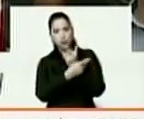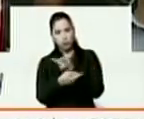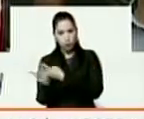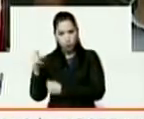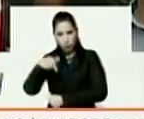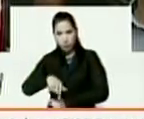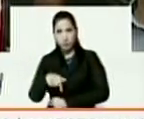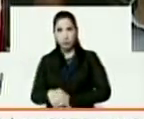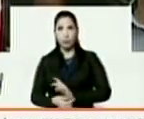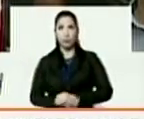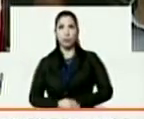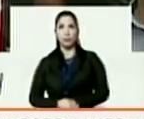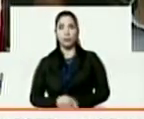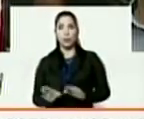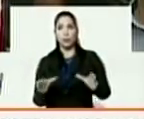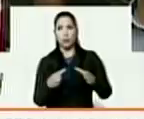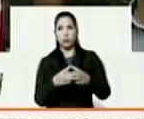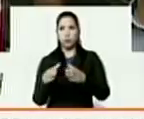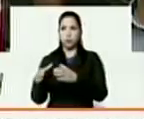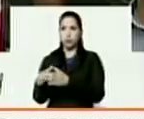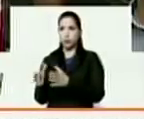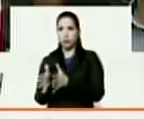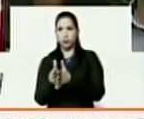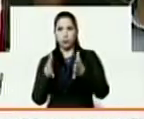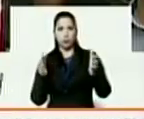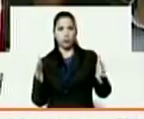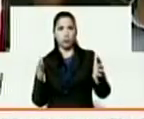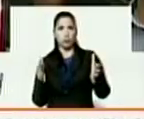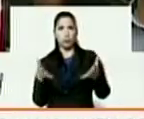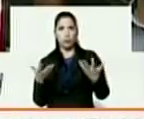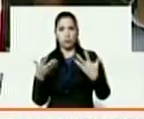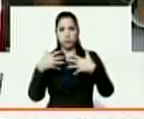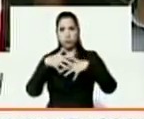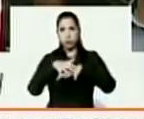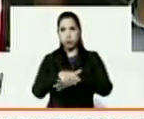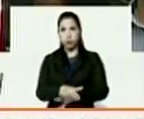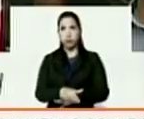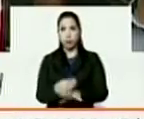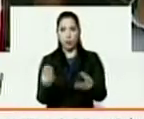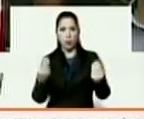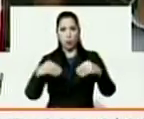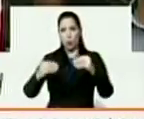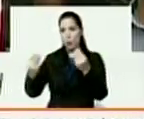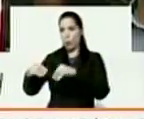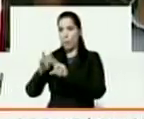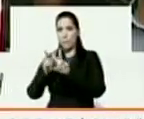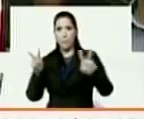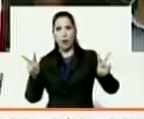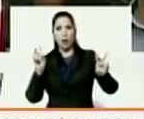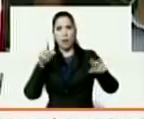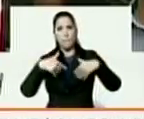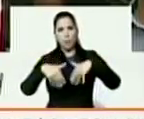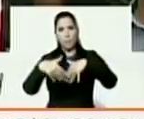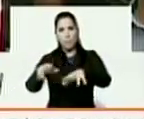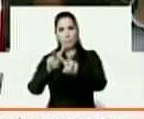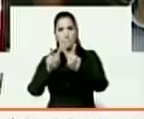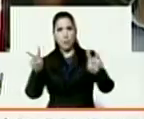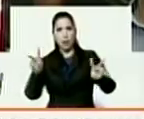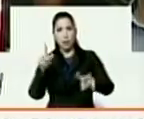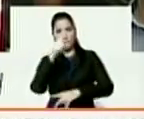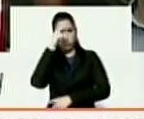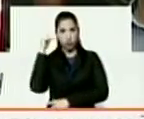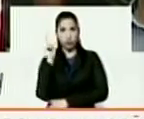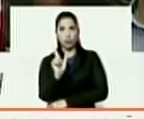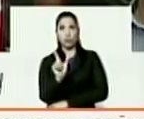para conformar esta gran alianza por la paz un ejército de paz del partido socialista unido